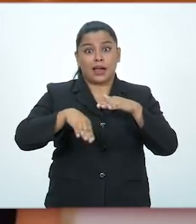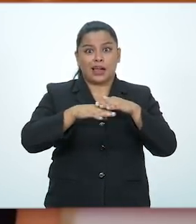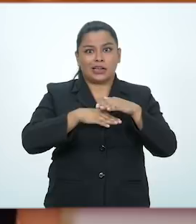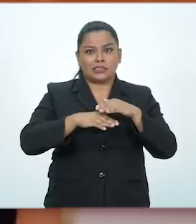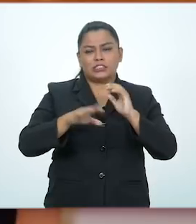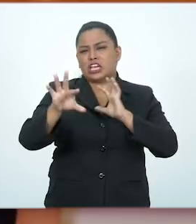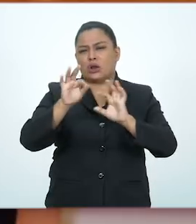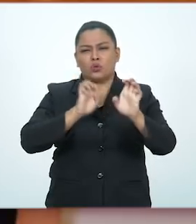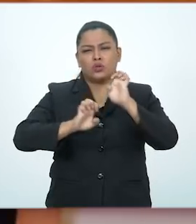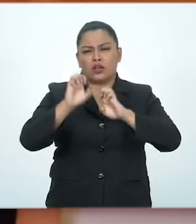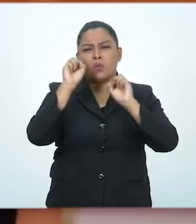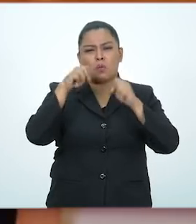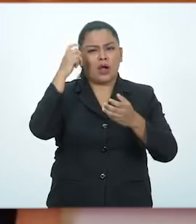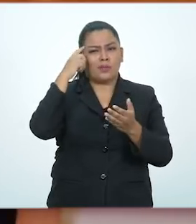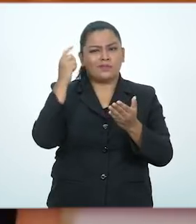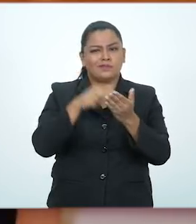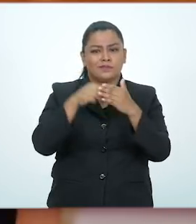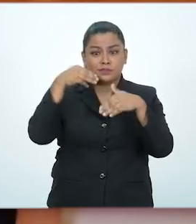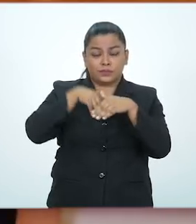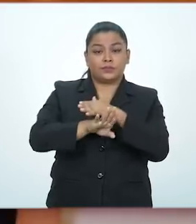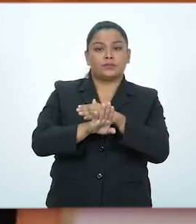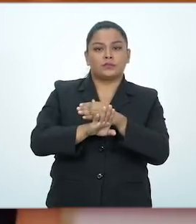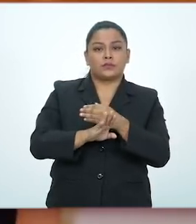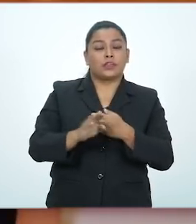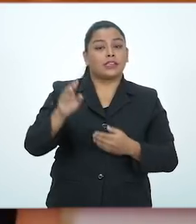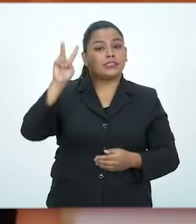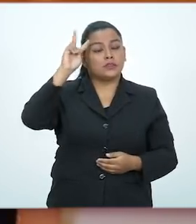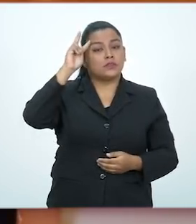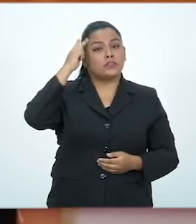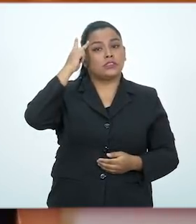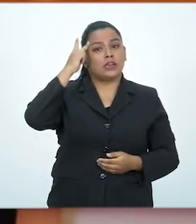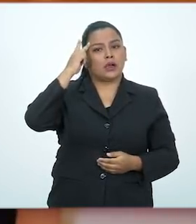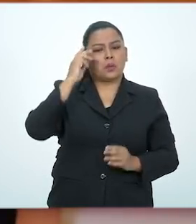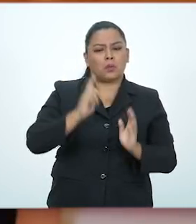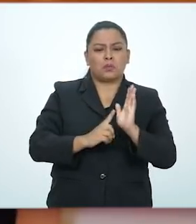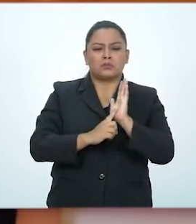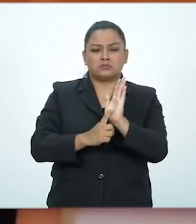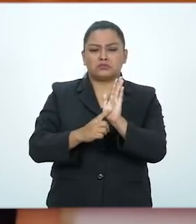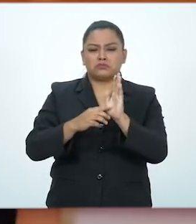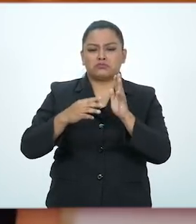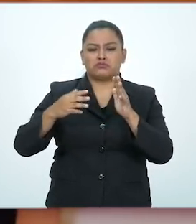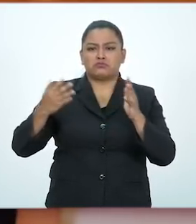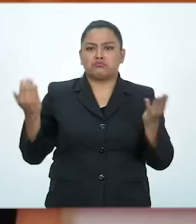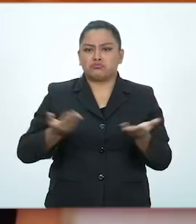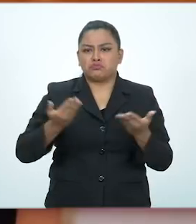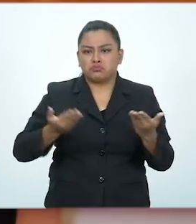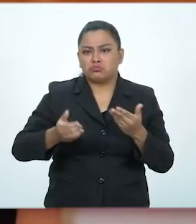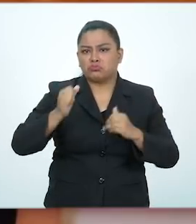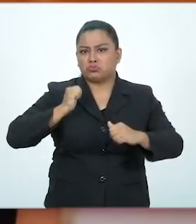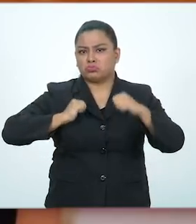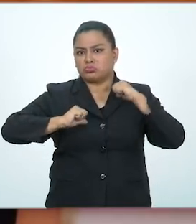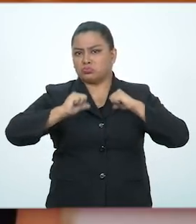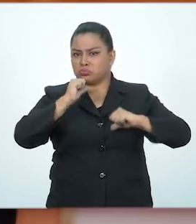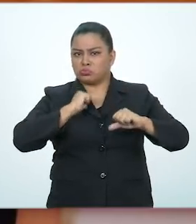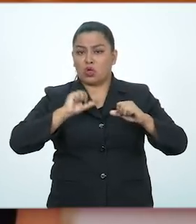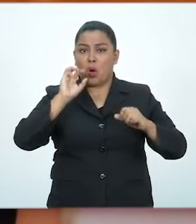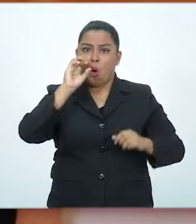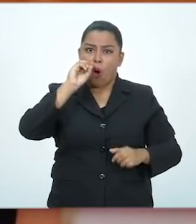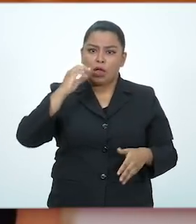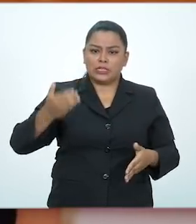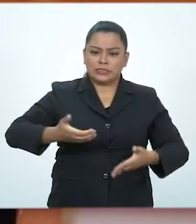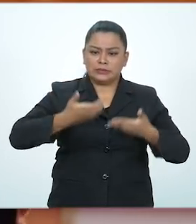logro que son evaluables en una prueba. Es decir, indicadores de logro que presentan acciones como dramatizar o